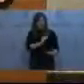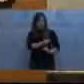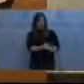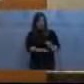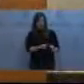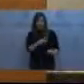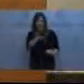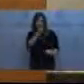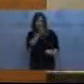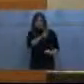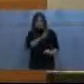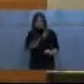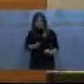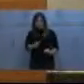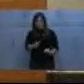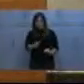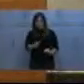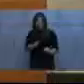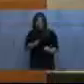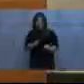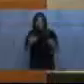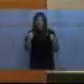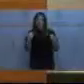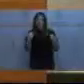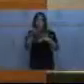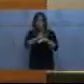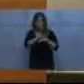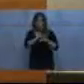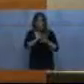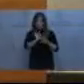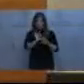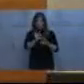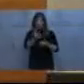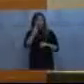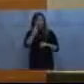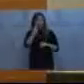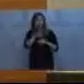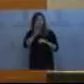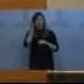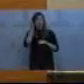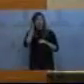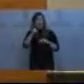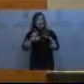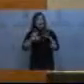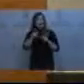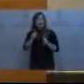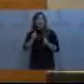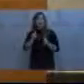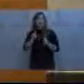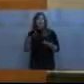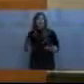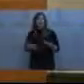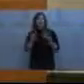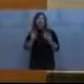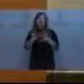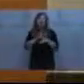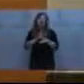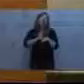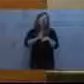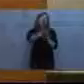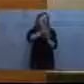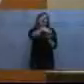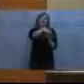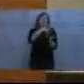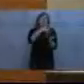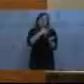las personas que están al frente de esas consejerías. Mire usted, la consejera de Fomento, o la consejería, porque no me gusta personalizar,